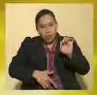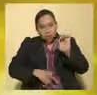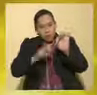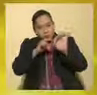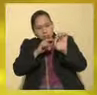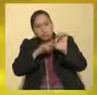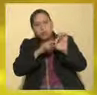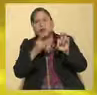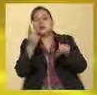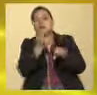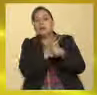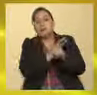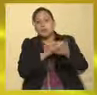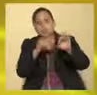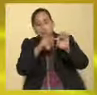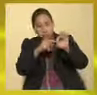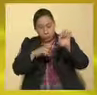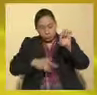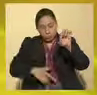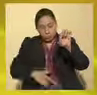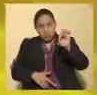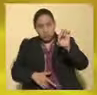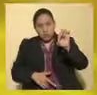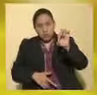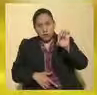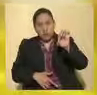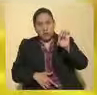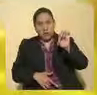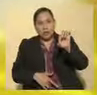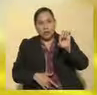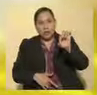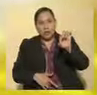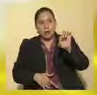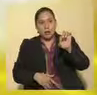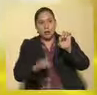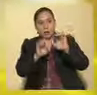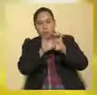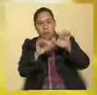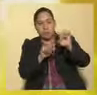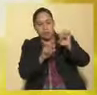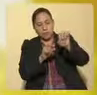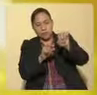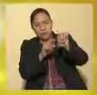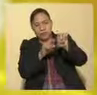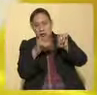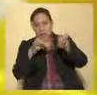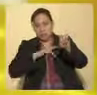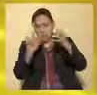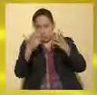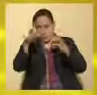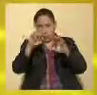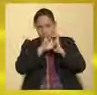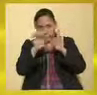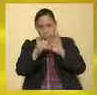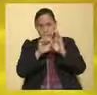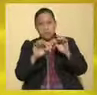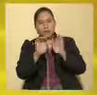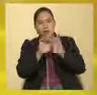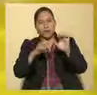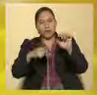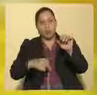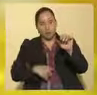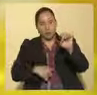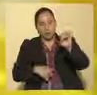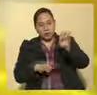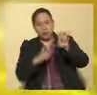El anillo umbilical, lo voy a poner aquí el ejemplo con mi mano. Haz de cuenta que tengo el anillo